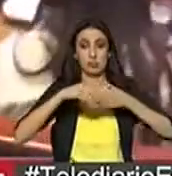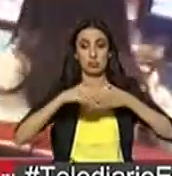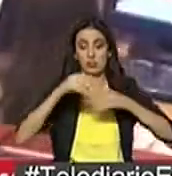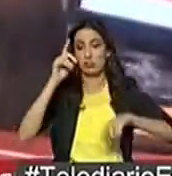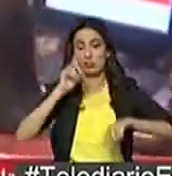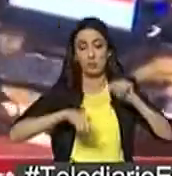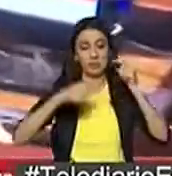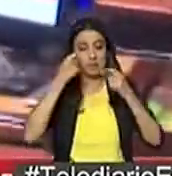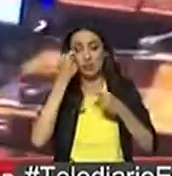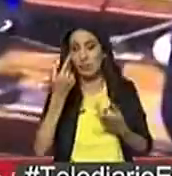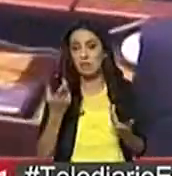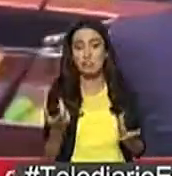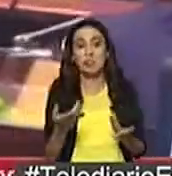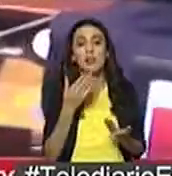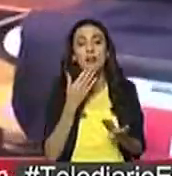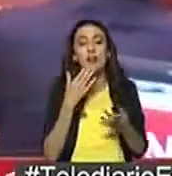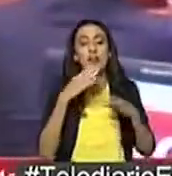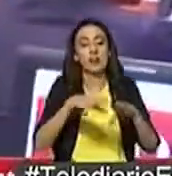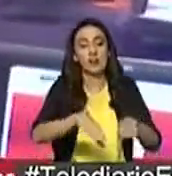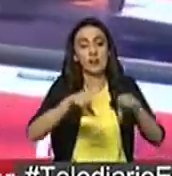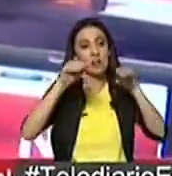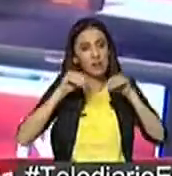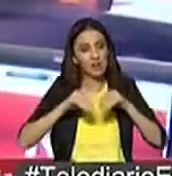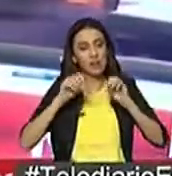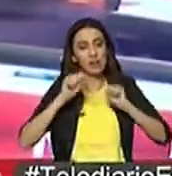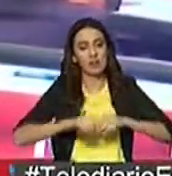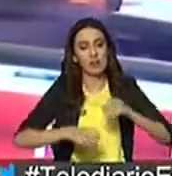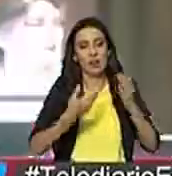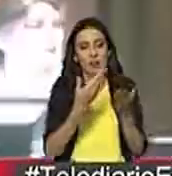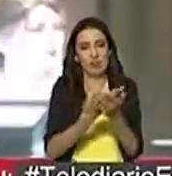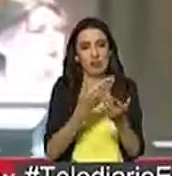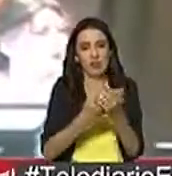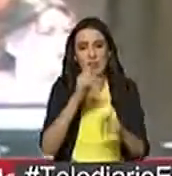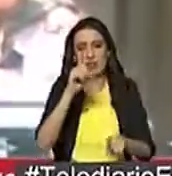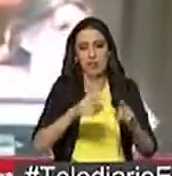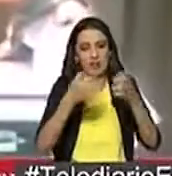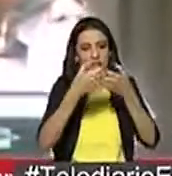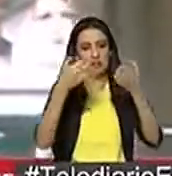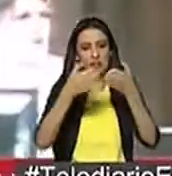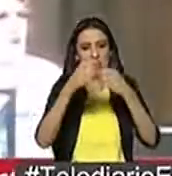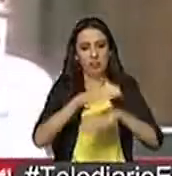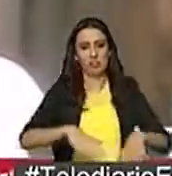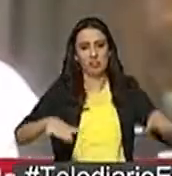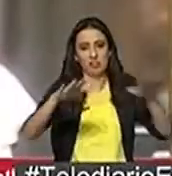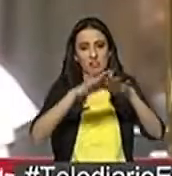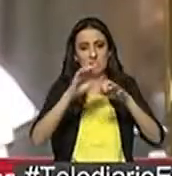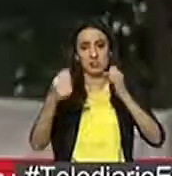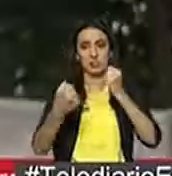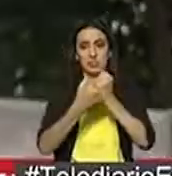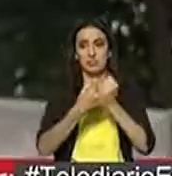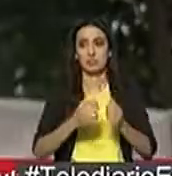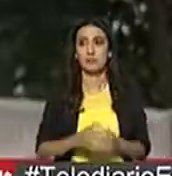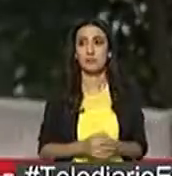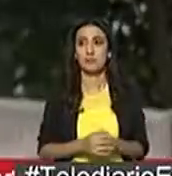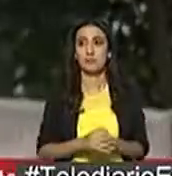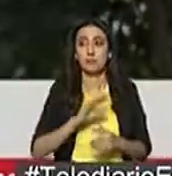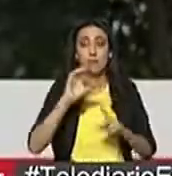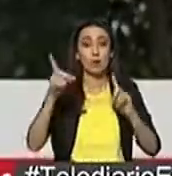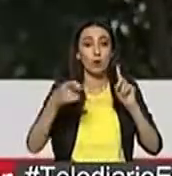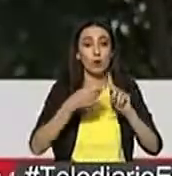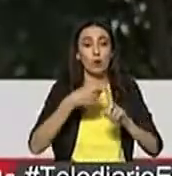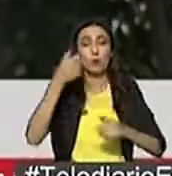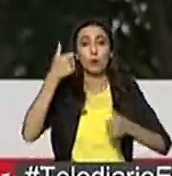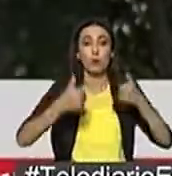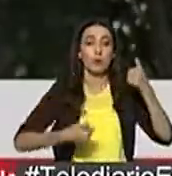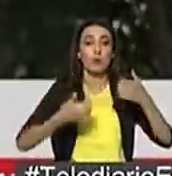incomprensible que la Asamblea no haya aprobado la reducción de aranceles a materias primas y bienes de capital que favorecían al sector. Una máquina que nos